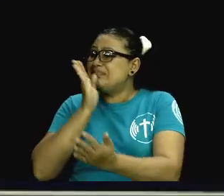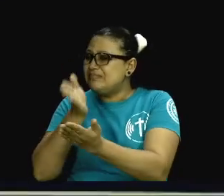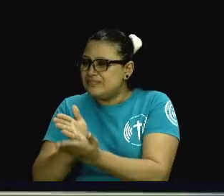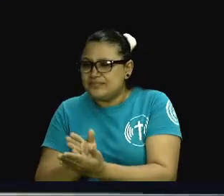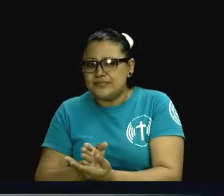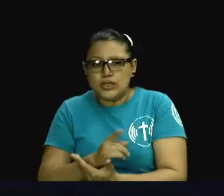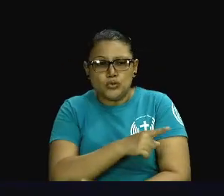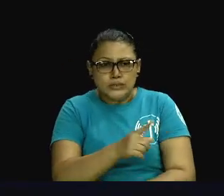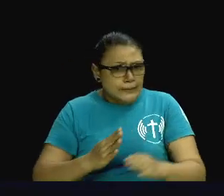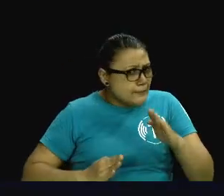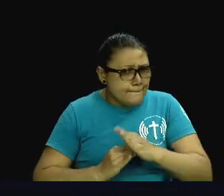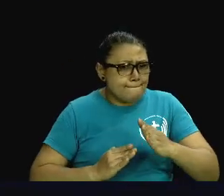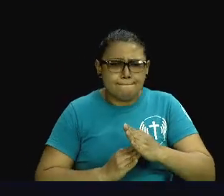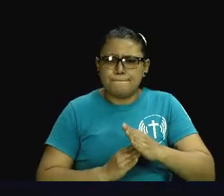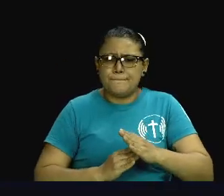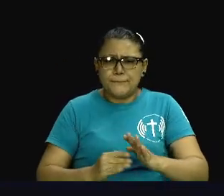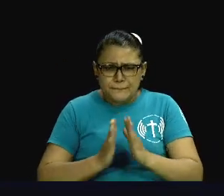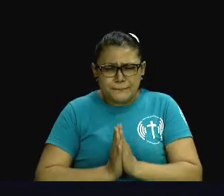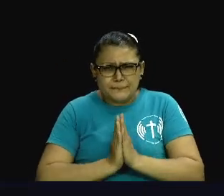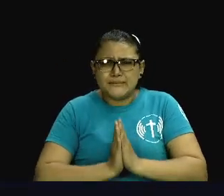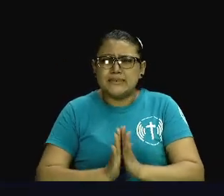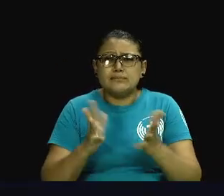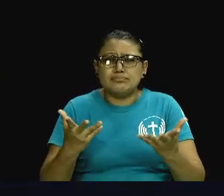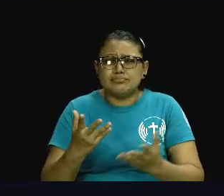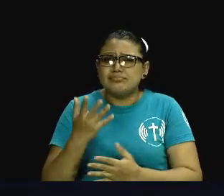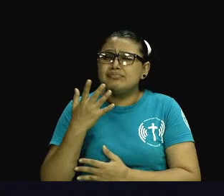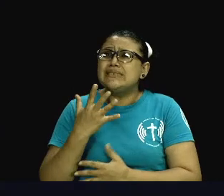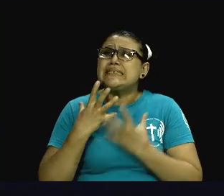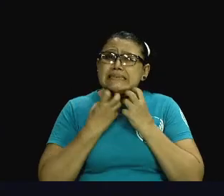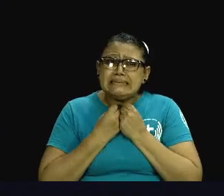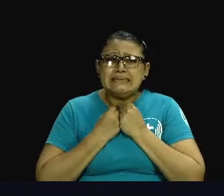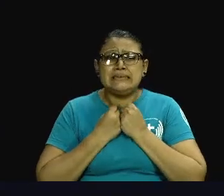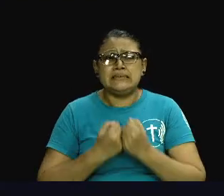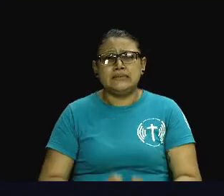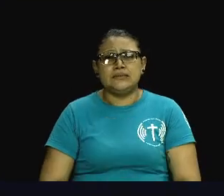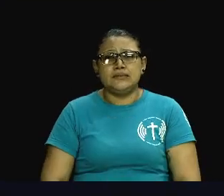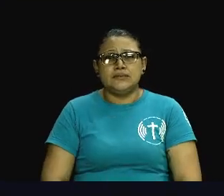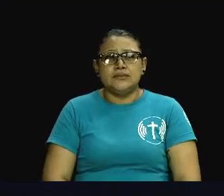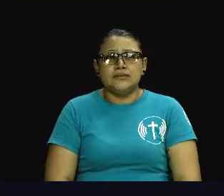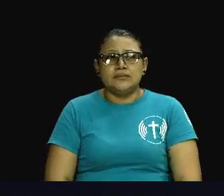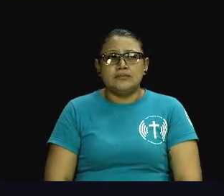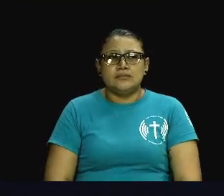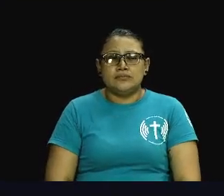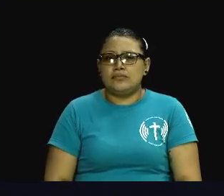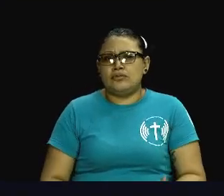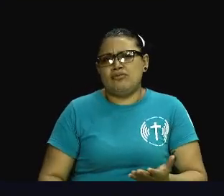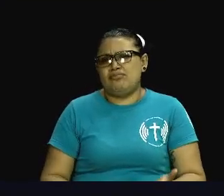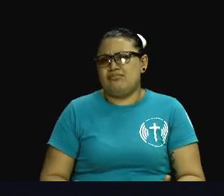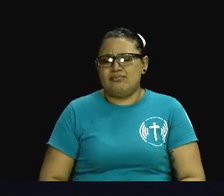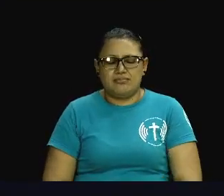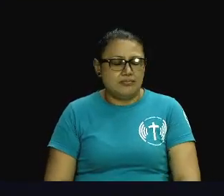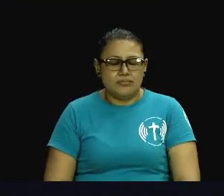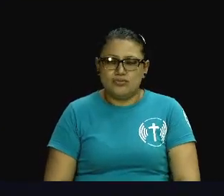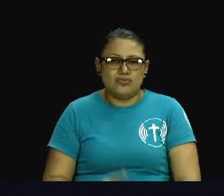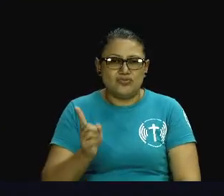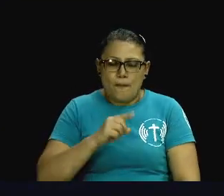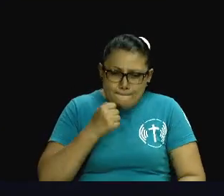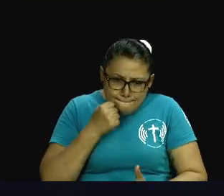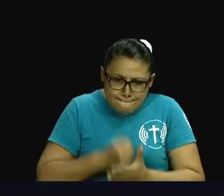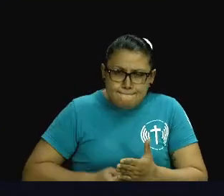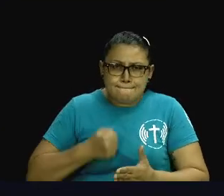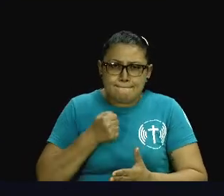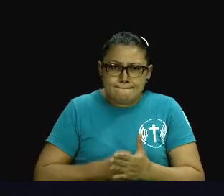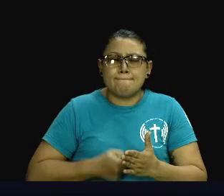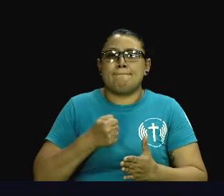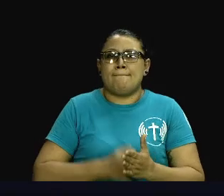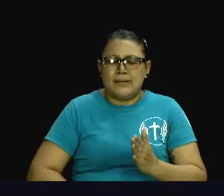quieres no dejes llorar simplemente ya es que yo ya nunca contestó entrega y la puse a la par no sé constante